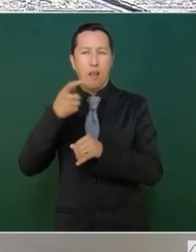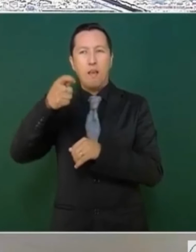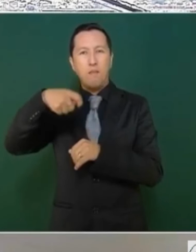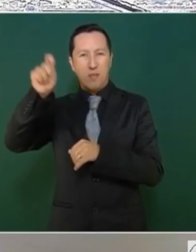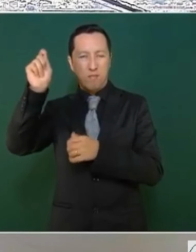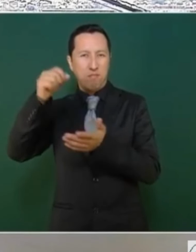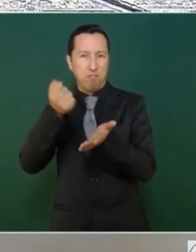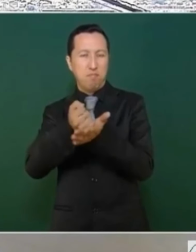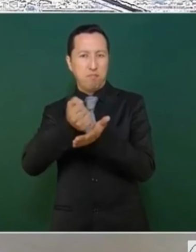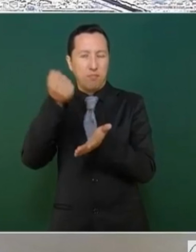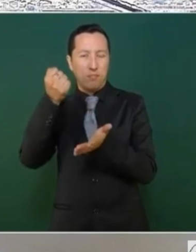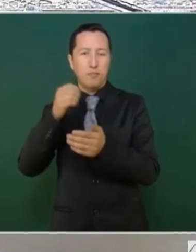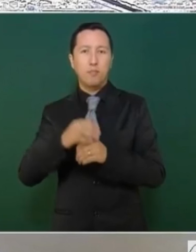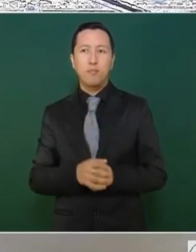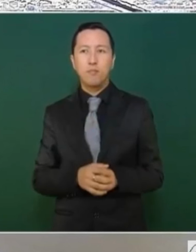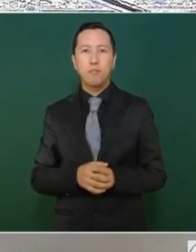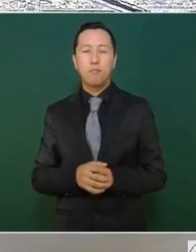Llamándole